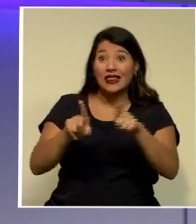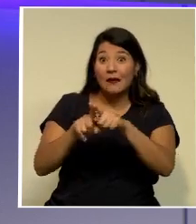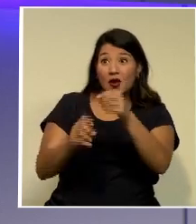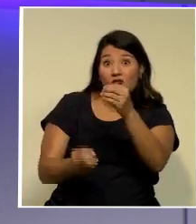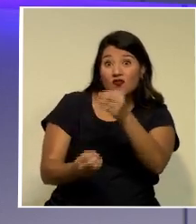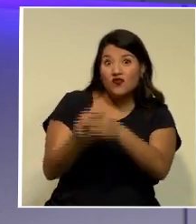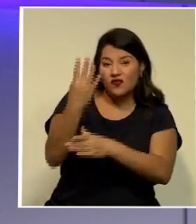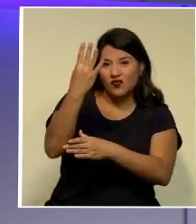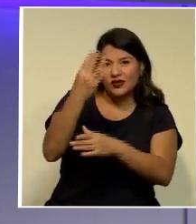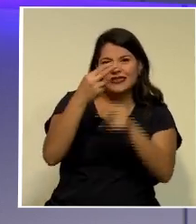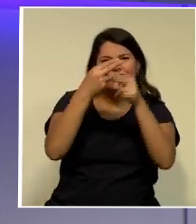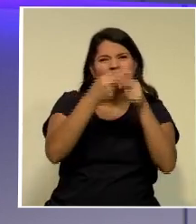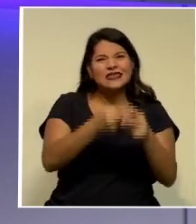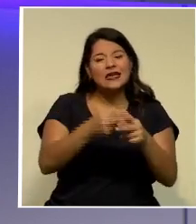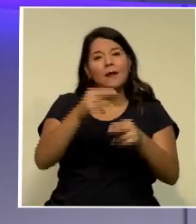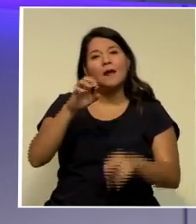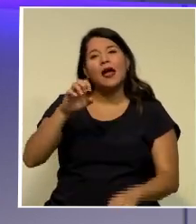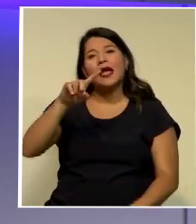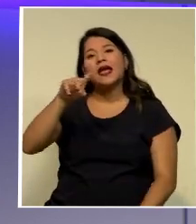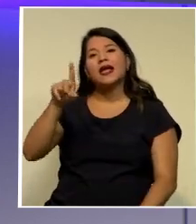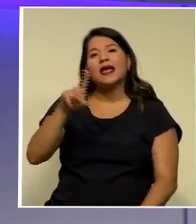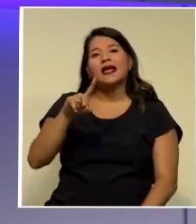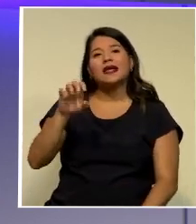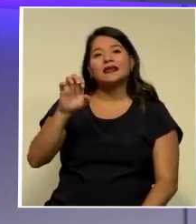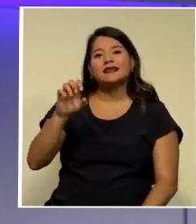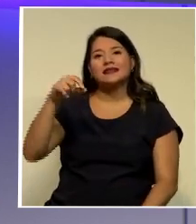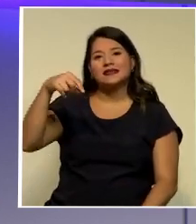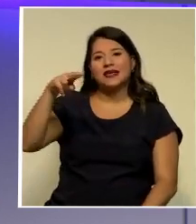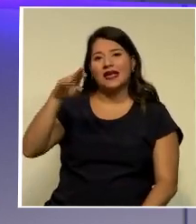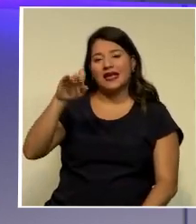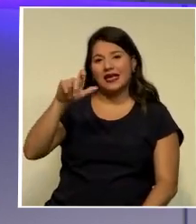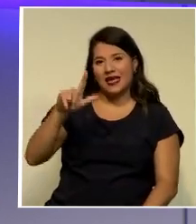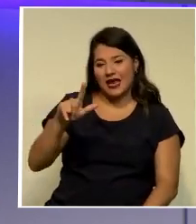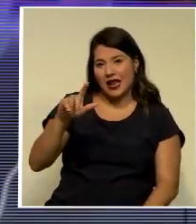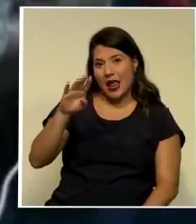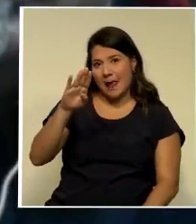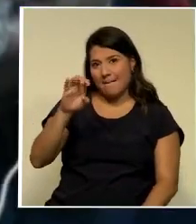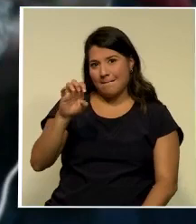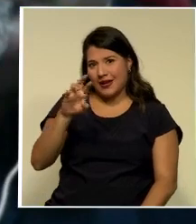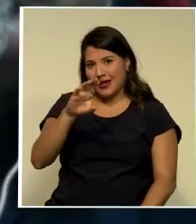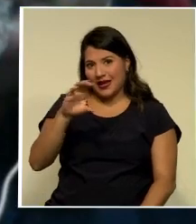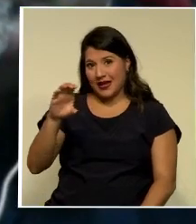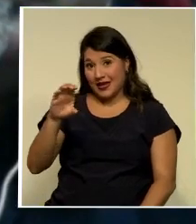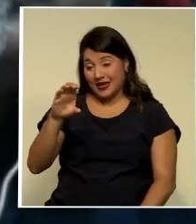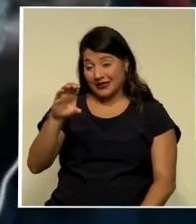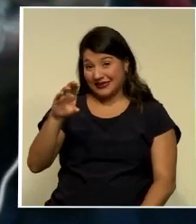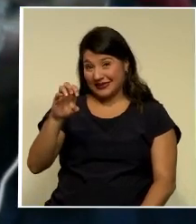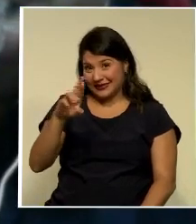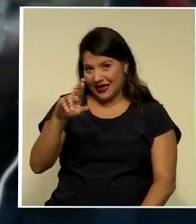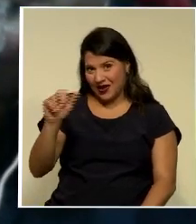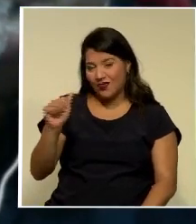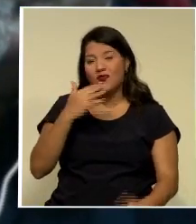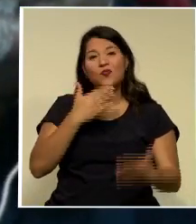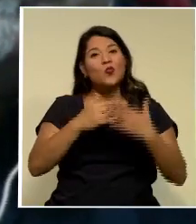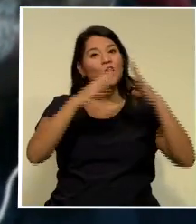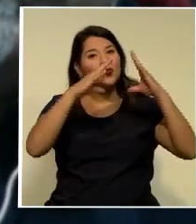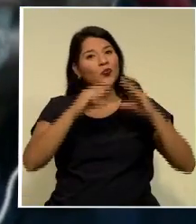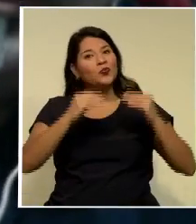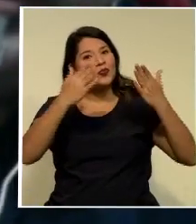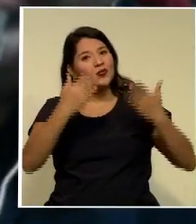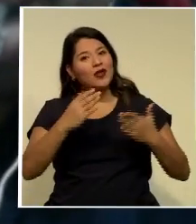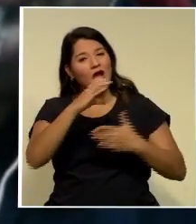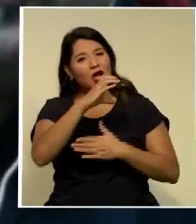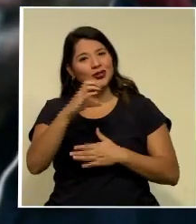volcanes. Se llama Ezequiel Becerra. Buenas noches, Ezequiel. Bienvenido a Costa Rica Noticias.